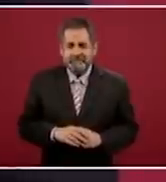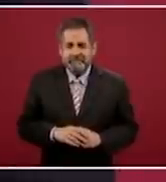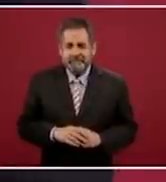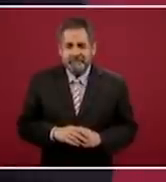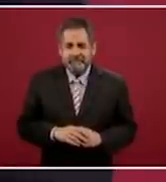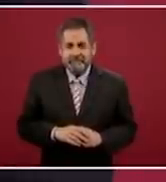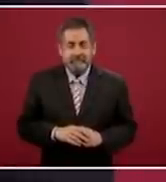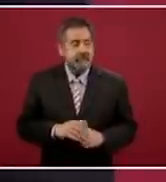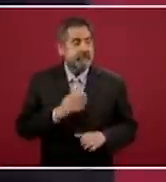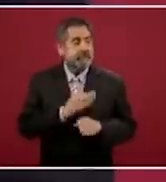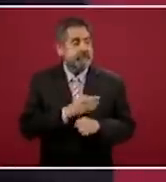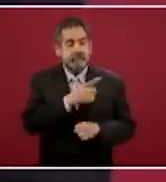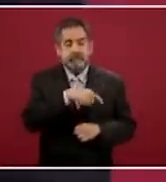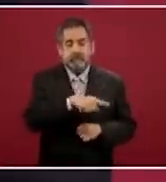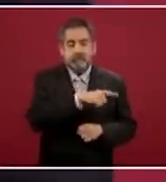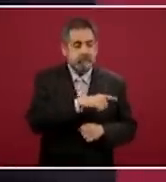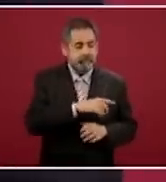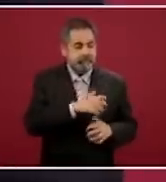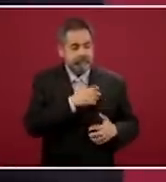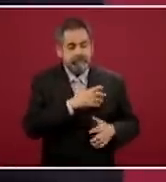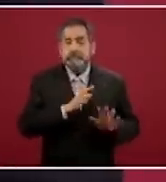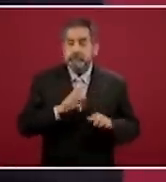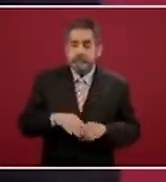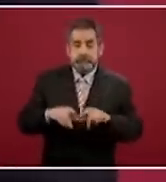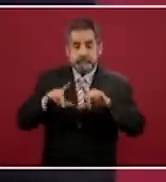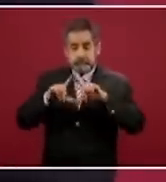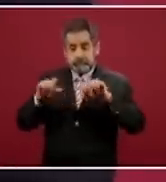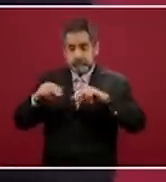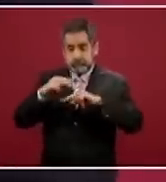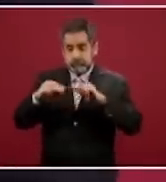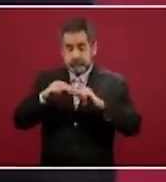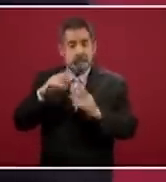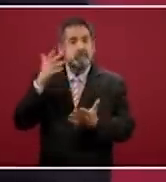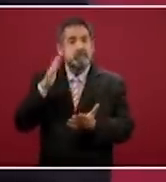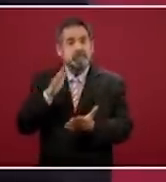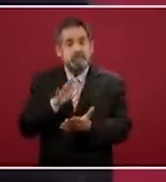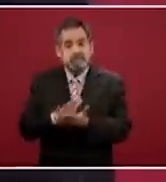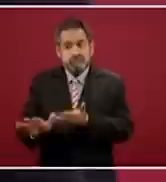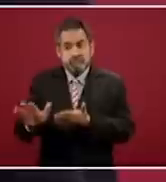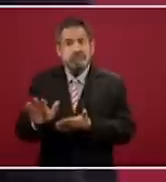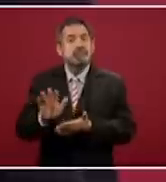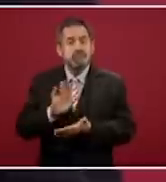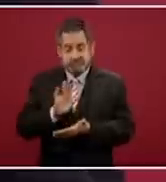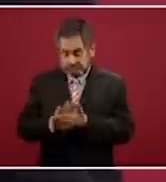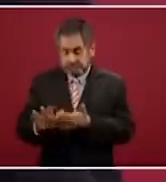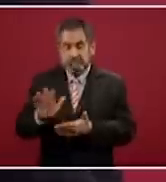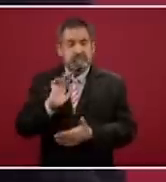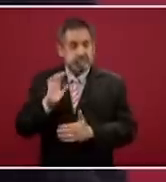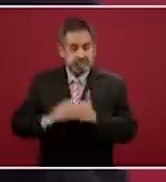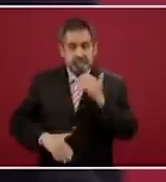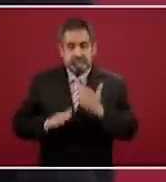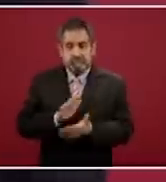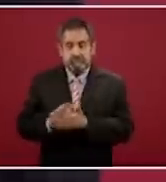Se están agotando los boletos en algunas partes,